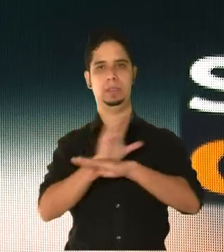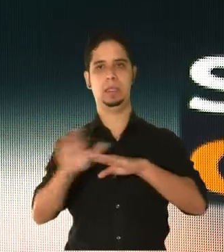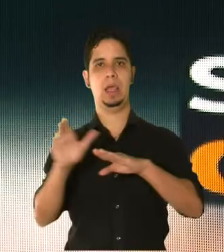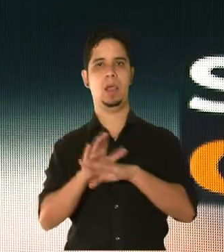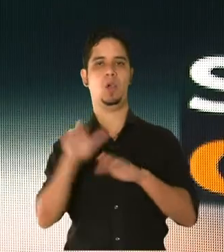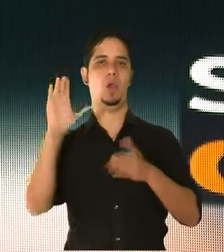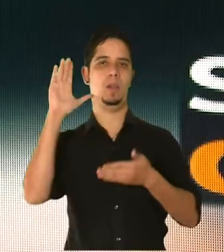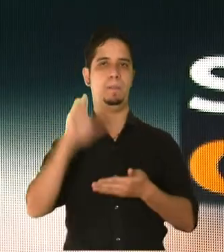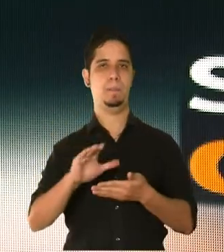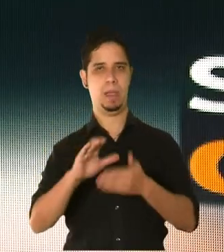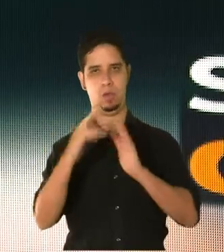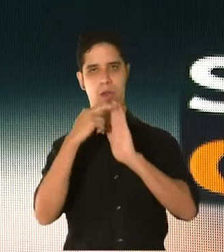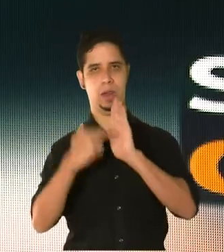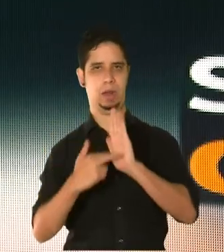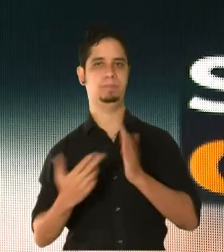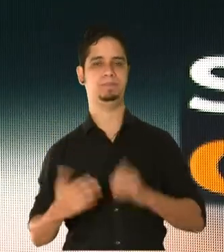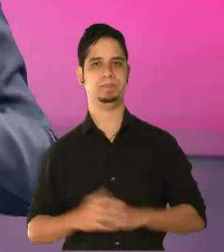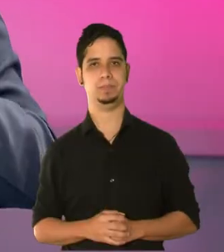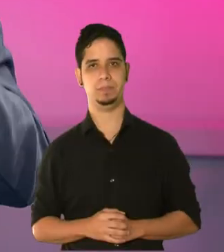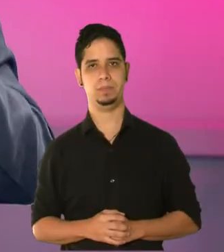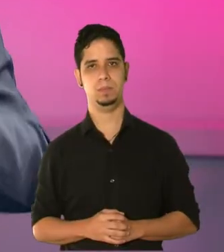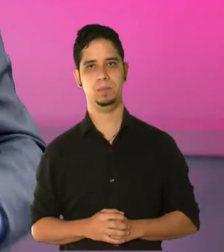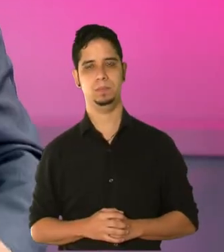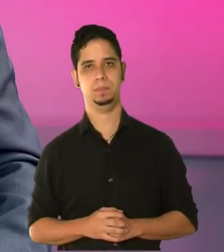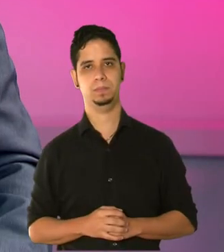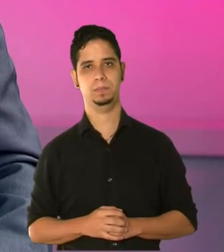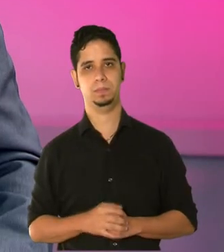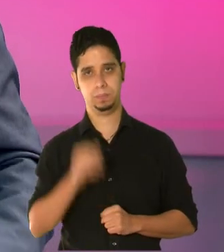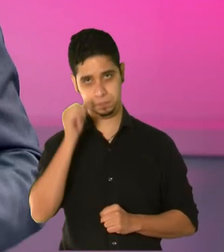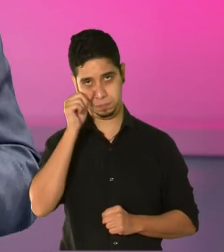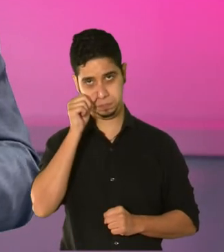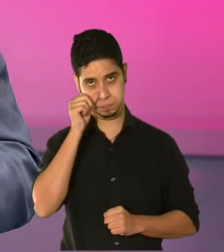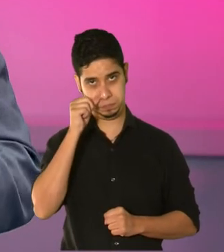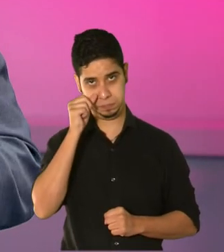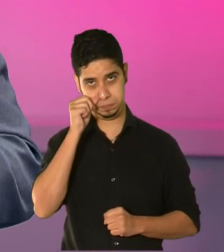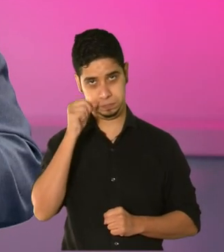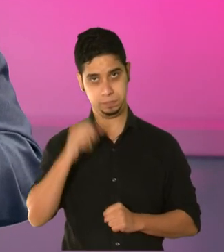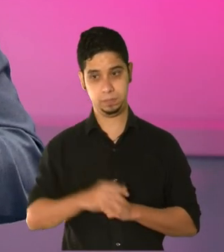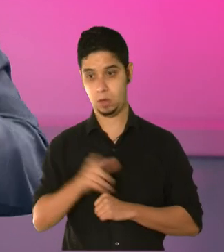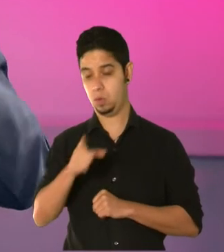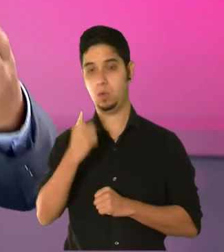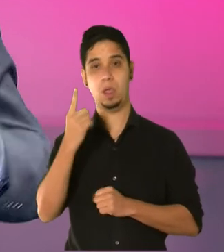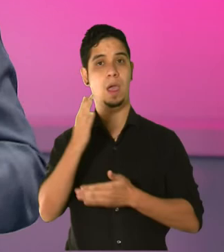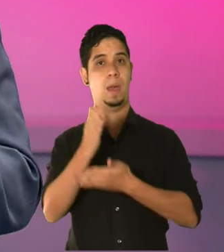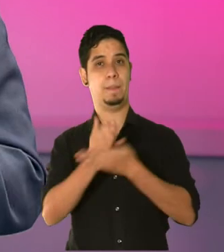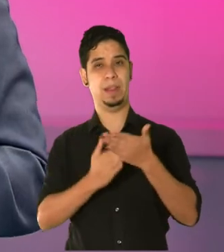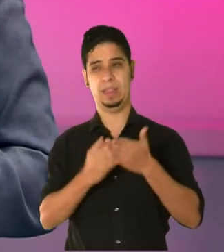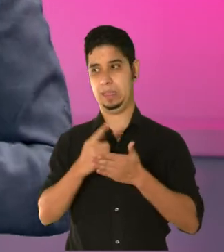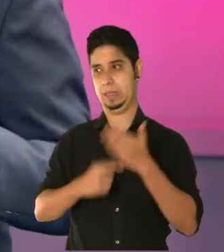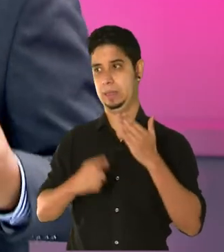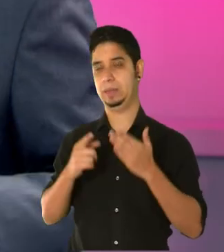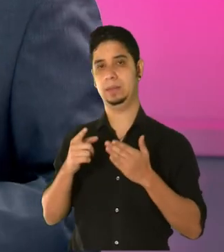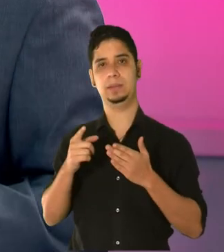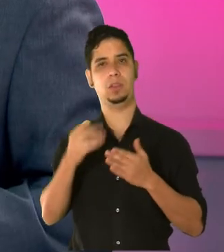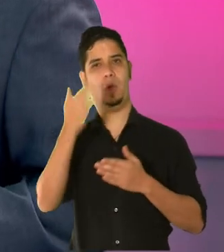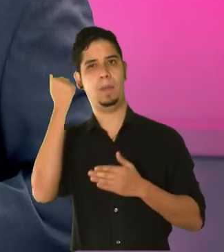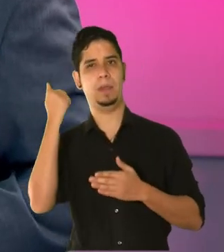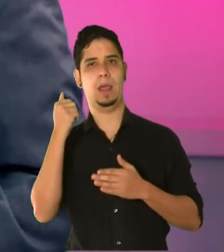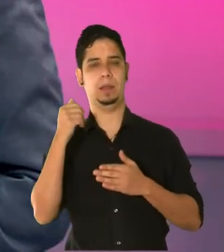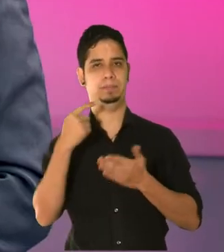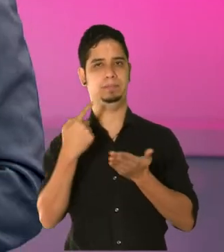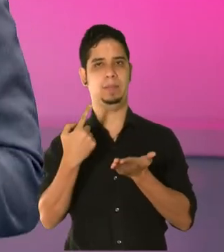restrictivas las que tenemos actualmente hay una parte que se habla poco hay veces que nos olvidamos en el debate del día a día